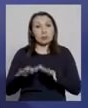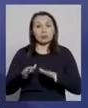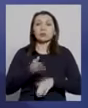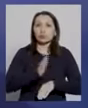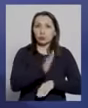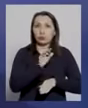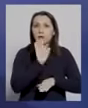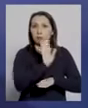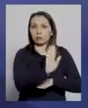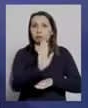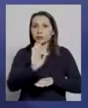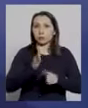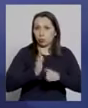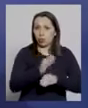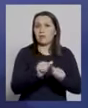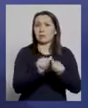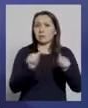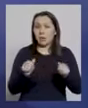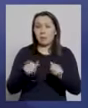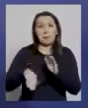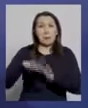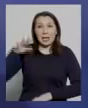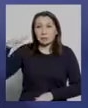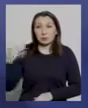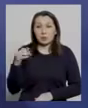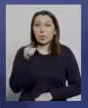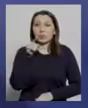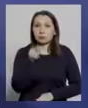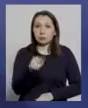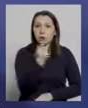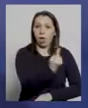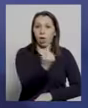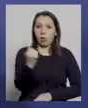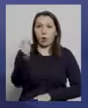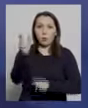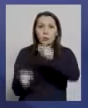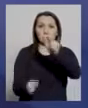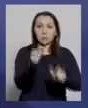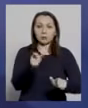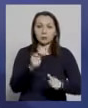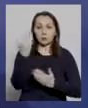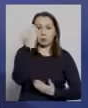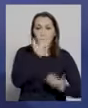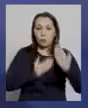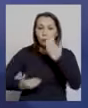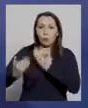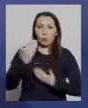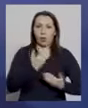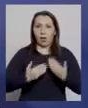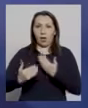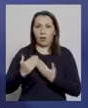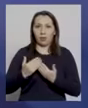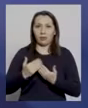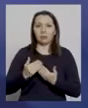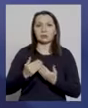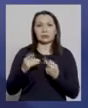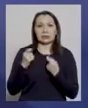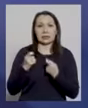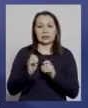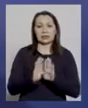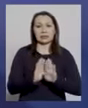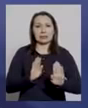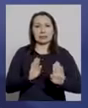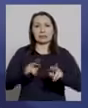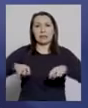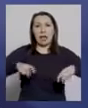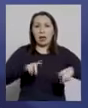seguir haciéndolo, obviamente, pero el esfuerzo principal es el esfuerzo individual de la población, de cuidarse, de evitar